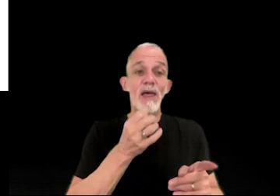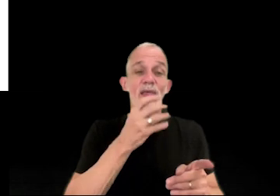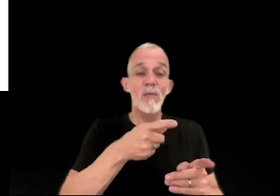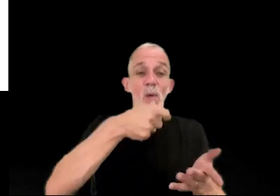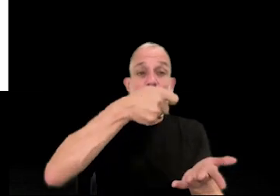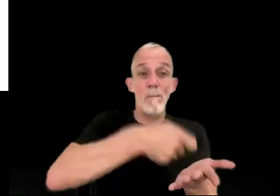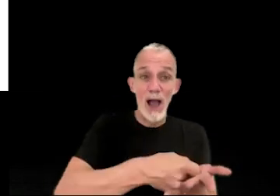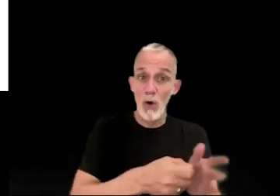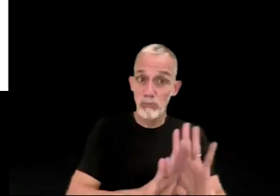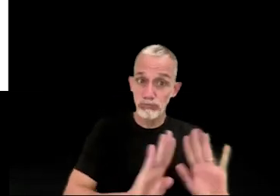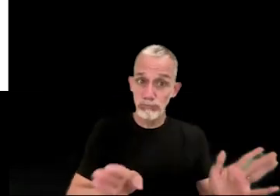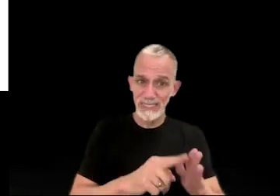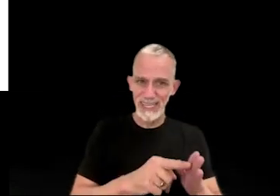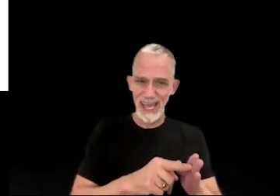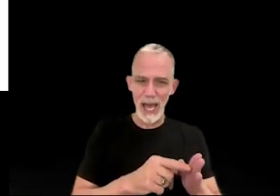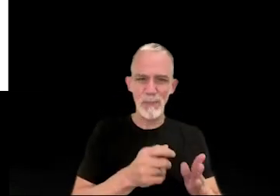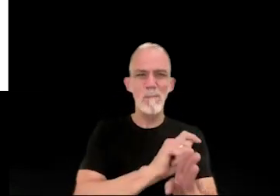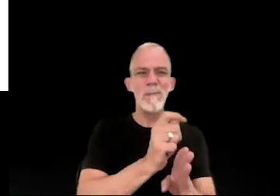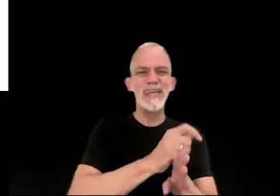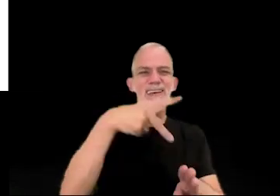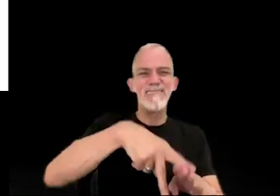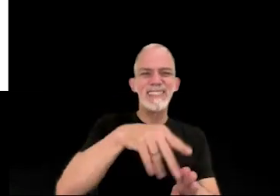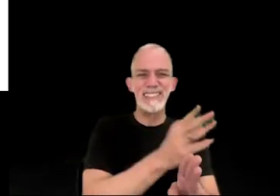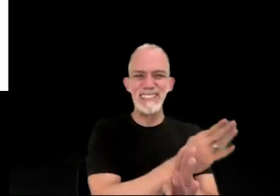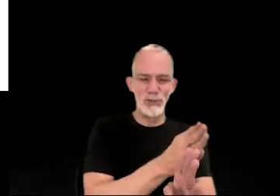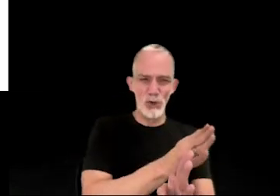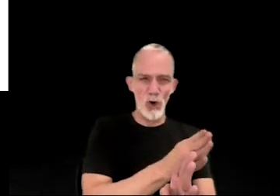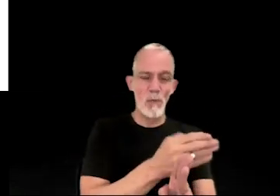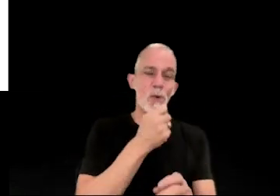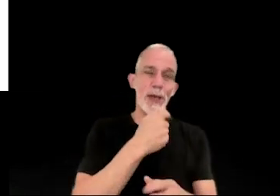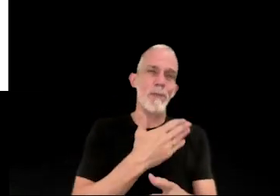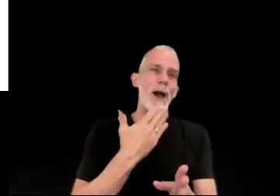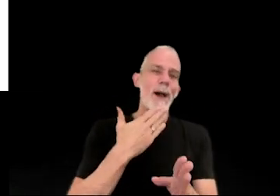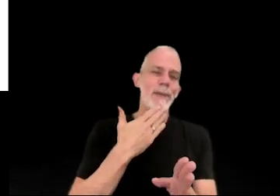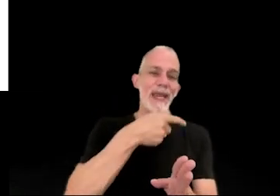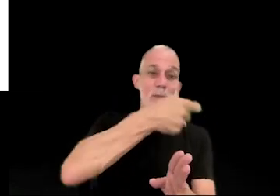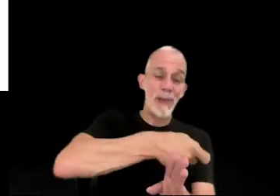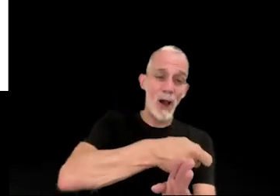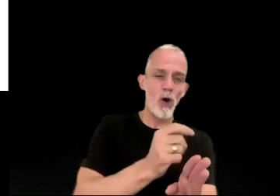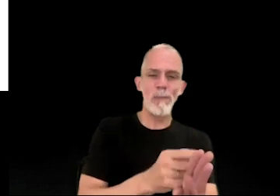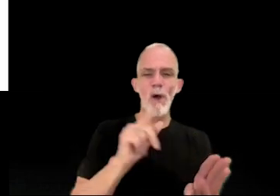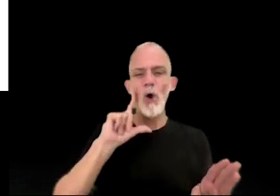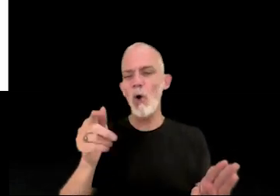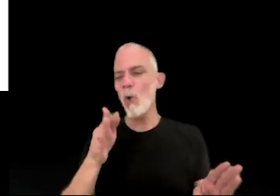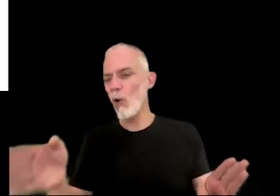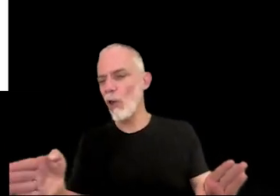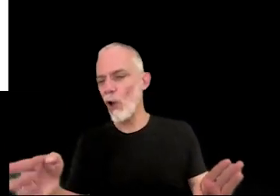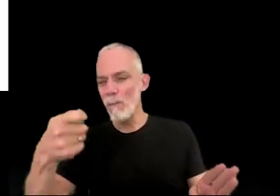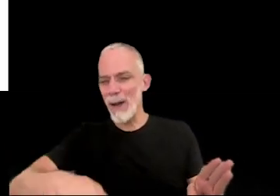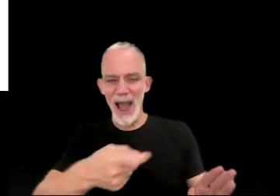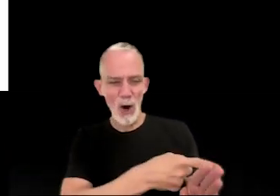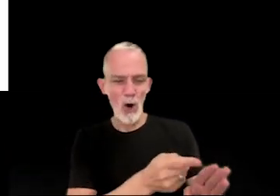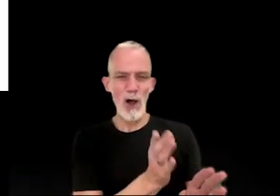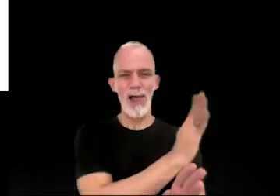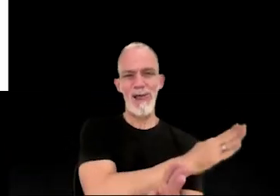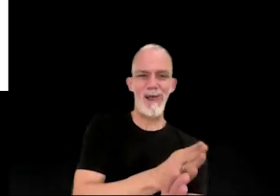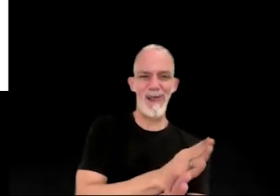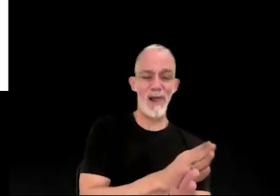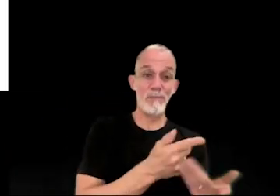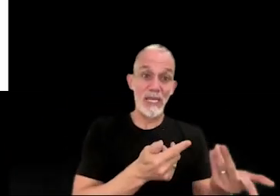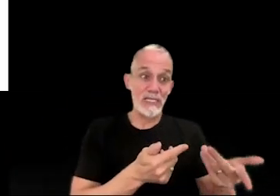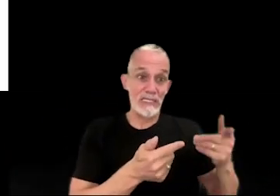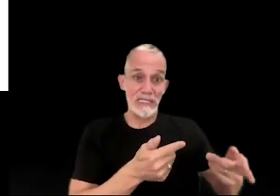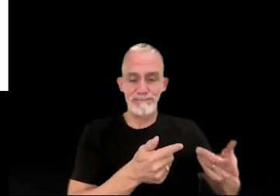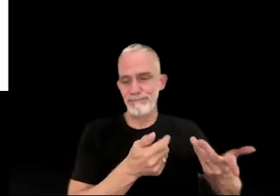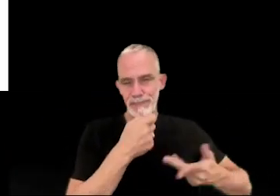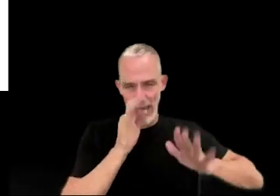decir, pagó abril en La junio. obligación, bueno, ahora si la obligación,